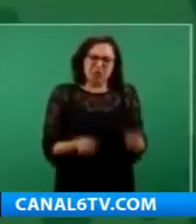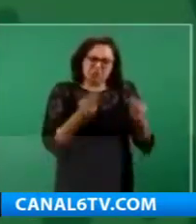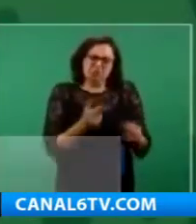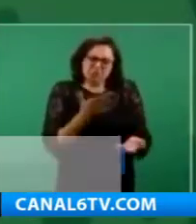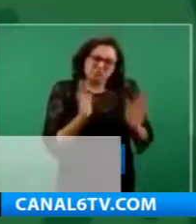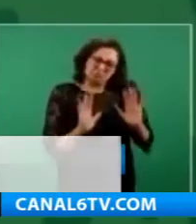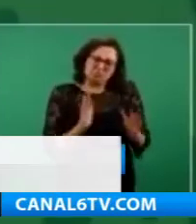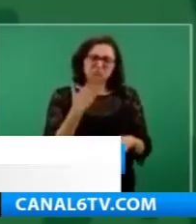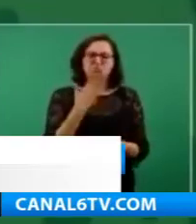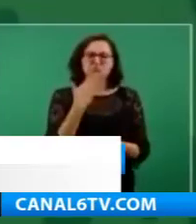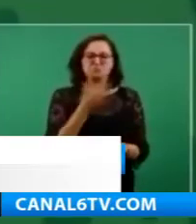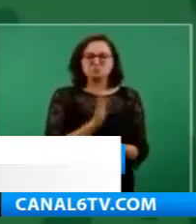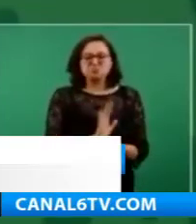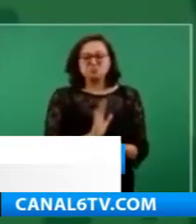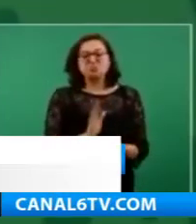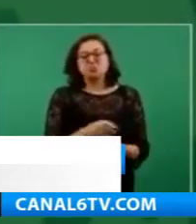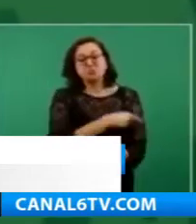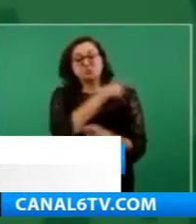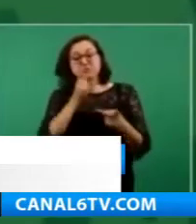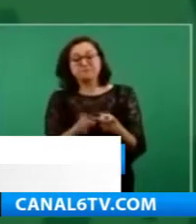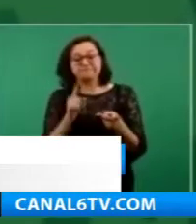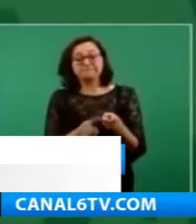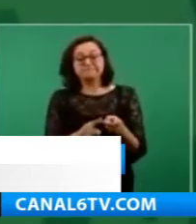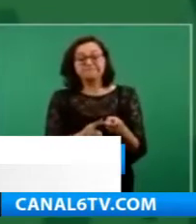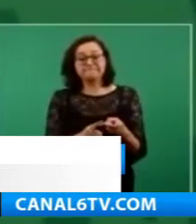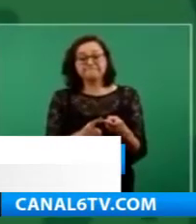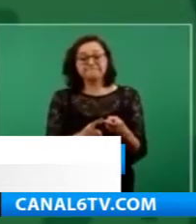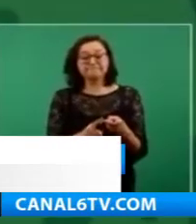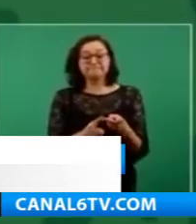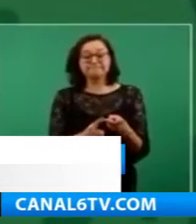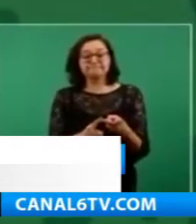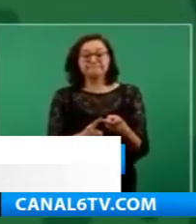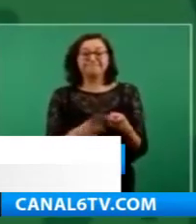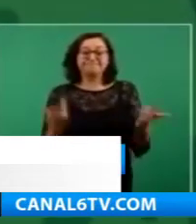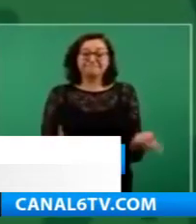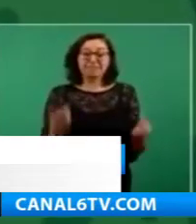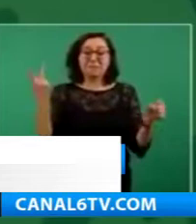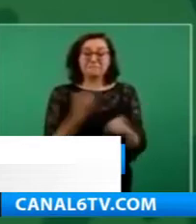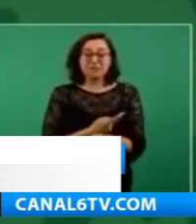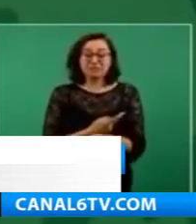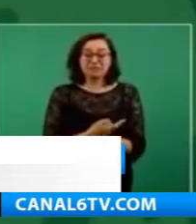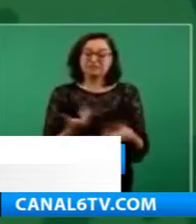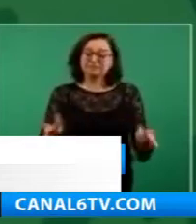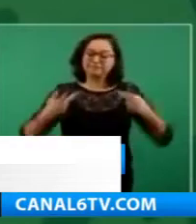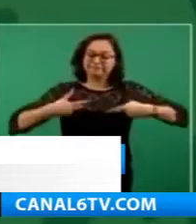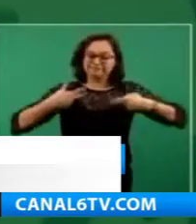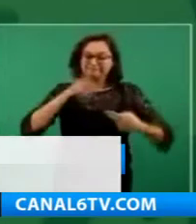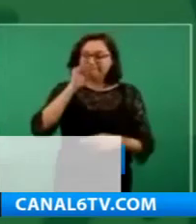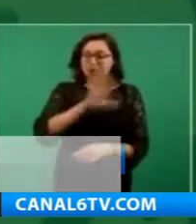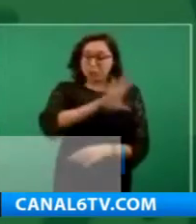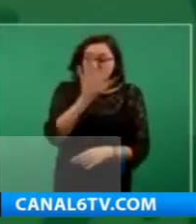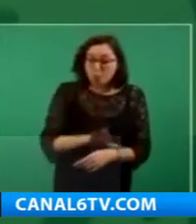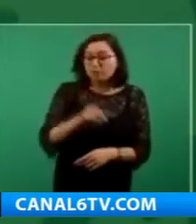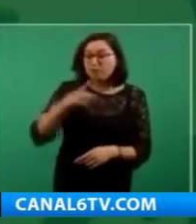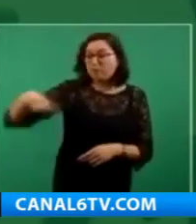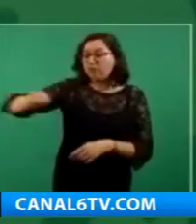comercial. Pero también el otro elemento es el usar el duelo, el dolor, la tristeza de las personas, de